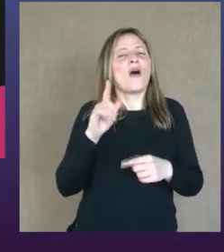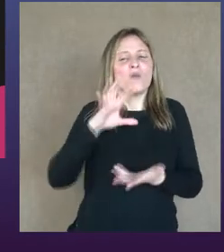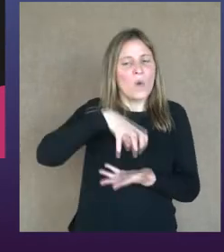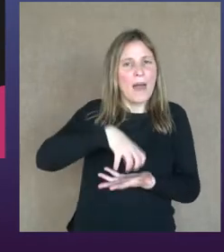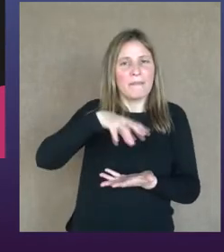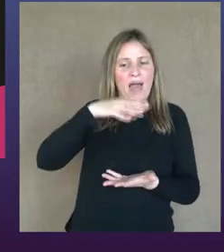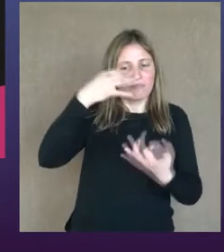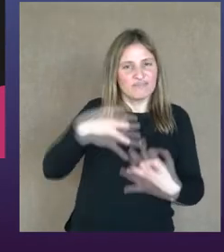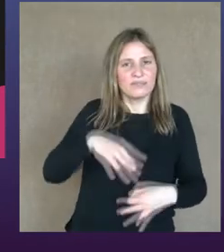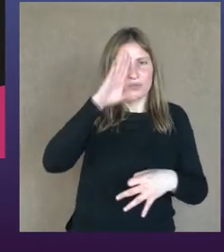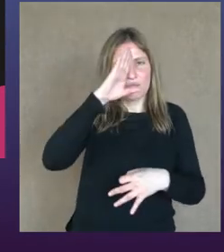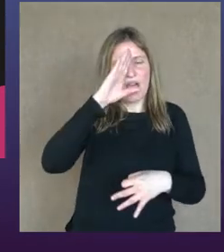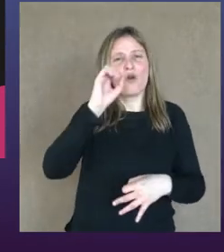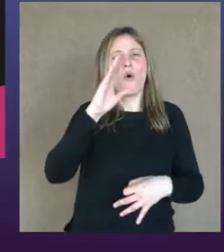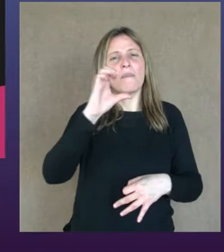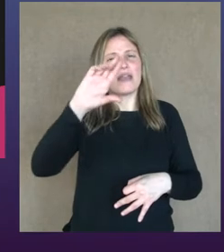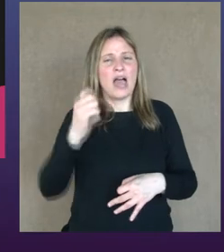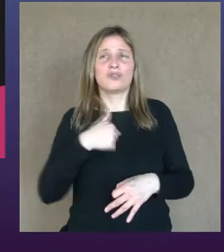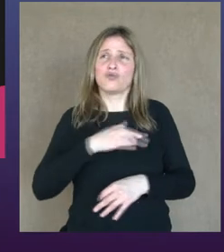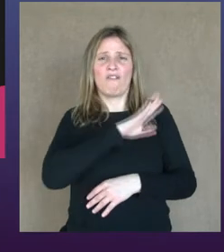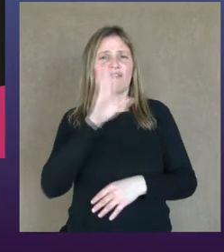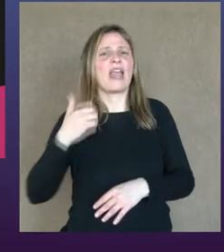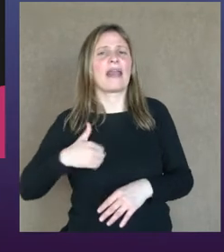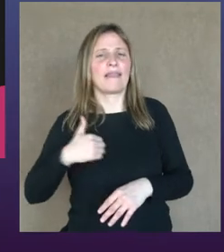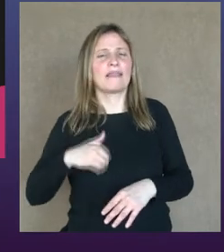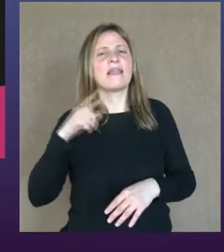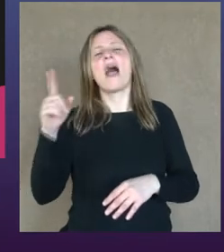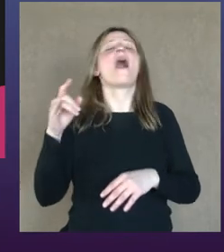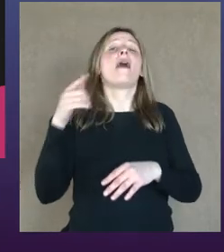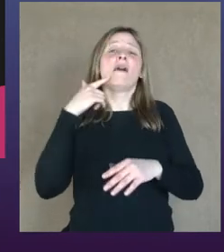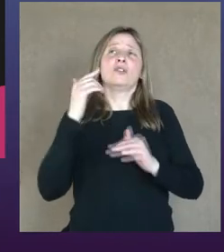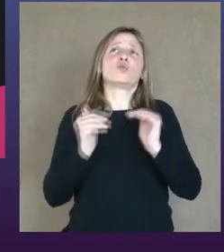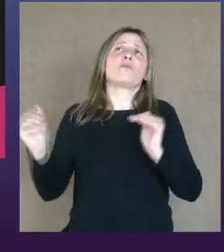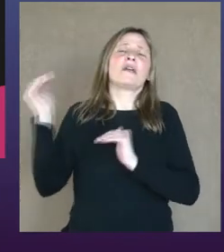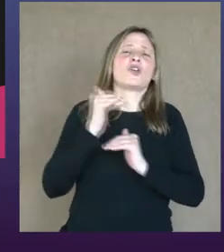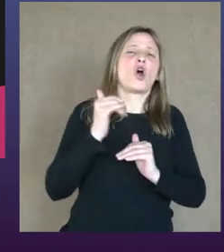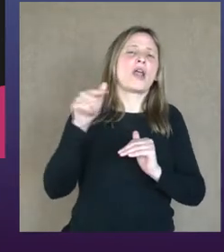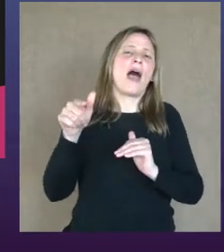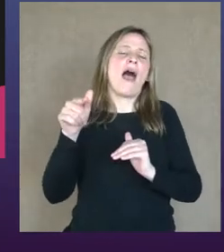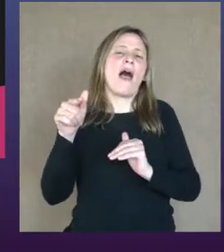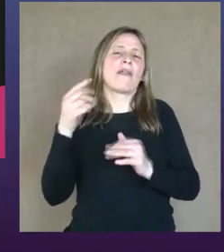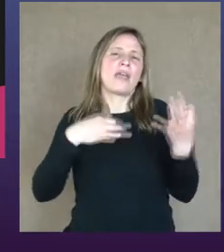es del nivel del Instituto Superior del Teatro Colón,